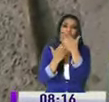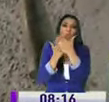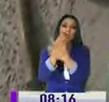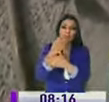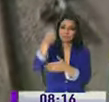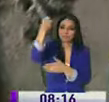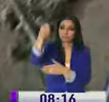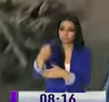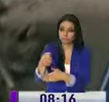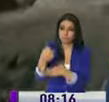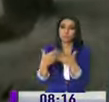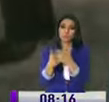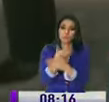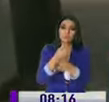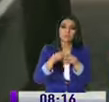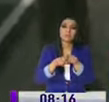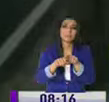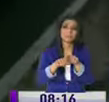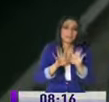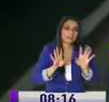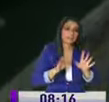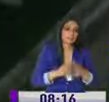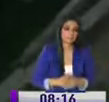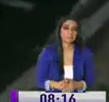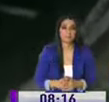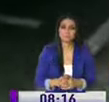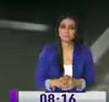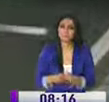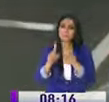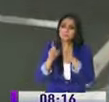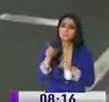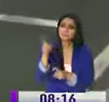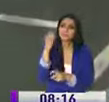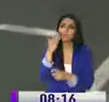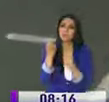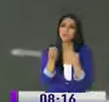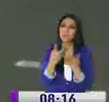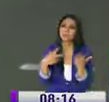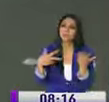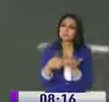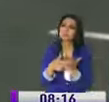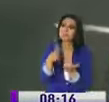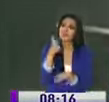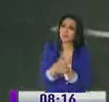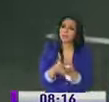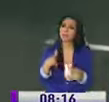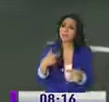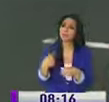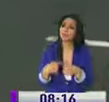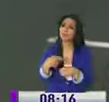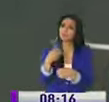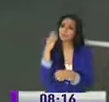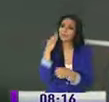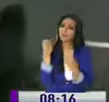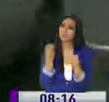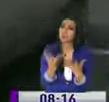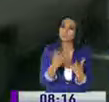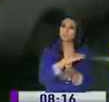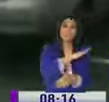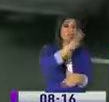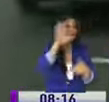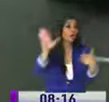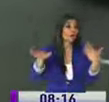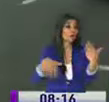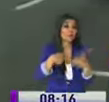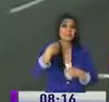una nueva placa o por un nuevo poste no sé cuántas paradas hay en total en la capital y una capital en toda la